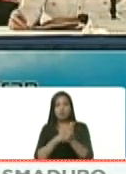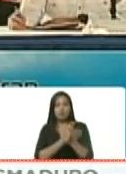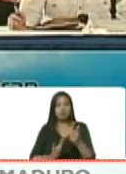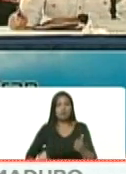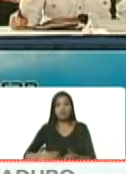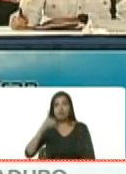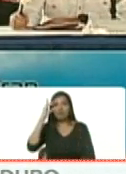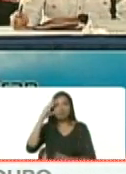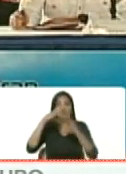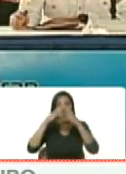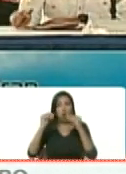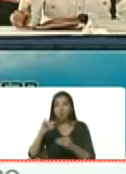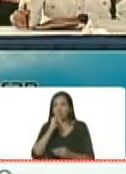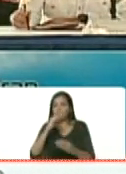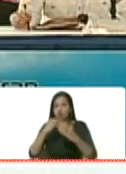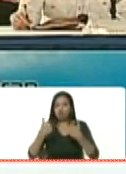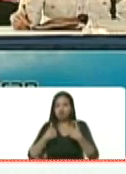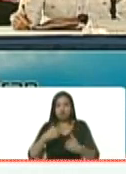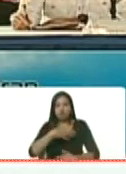ejecutiva, de todo.